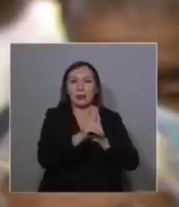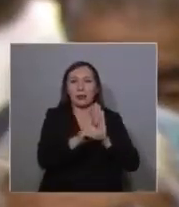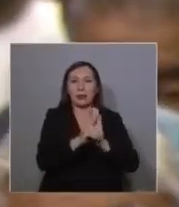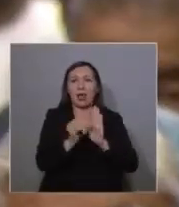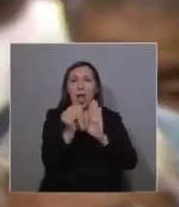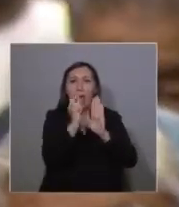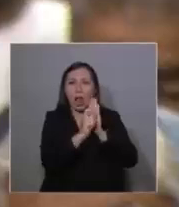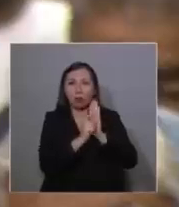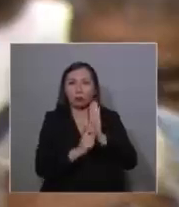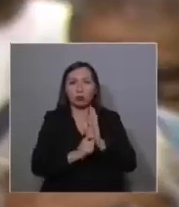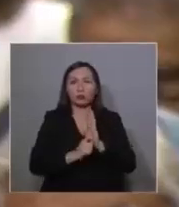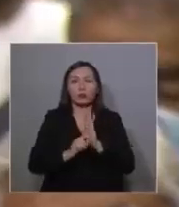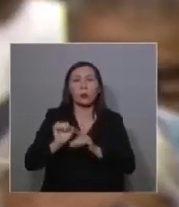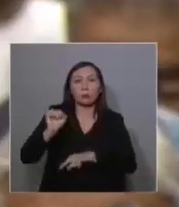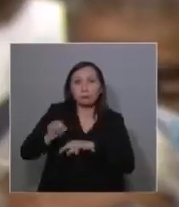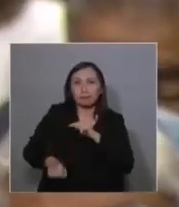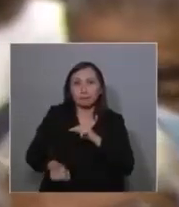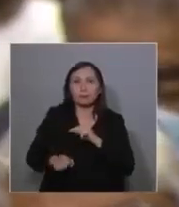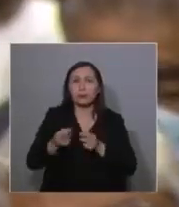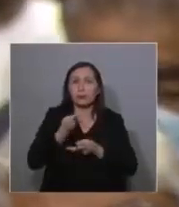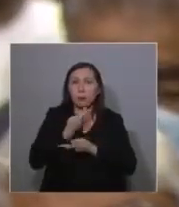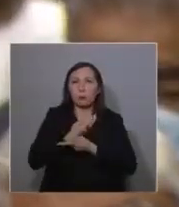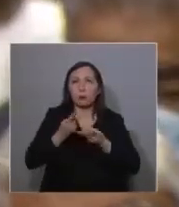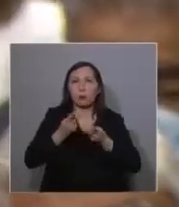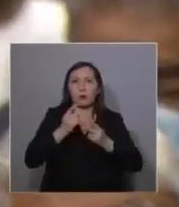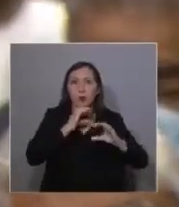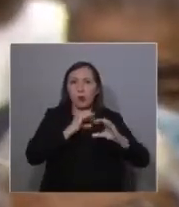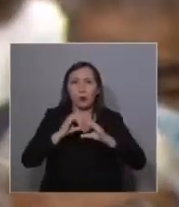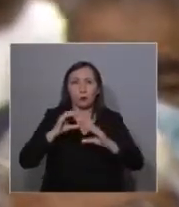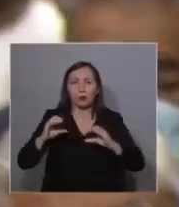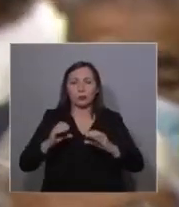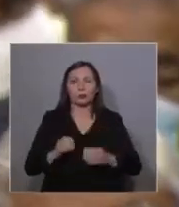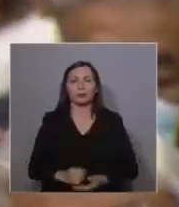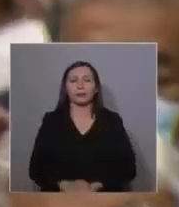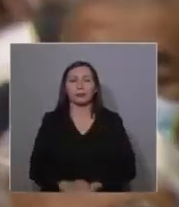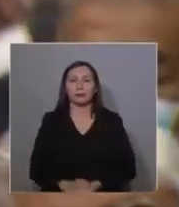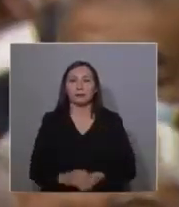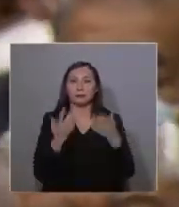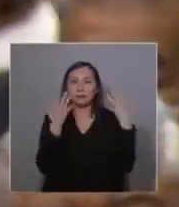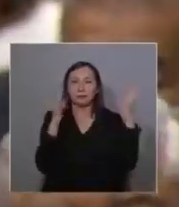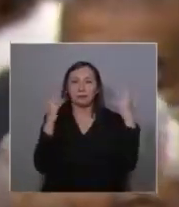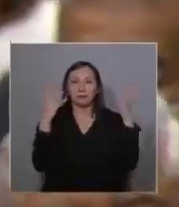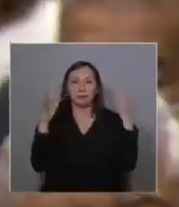Anótese, tómese razón. Comuníquese y publíquese.